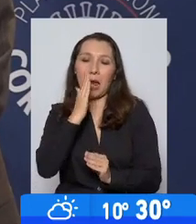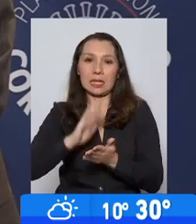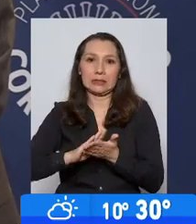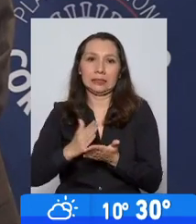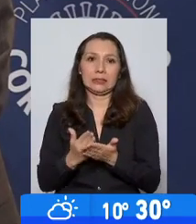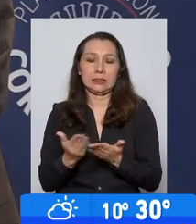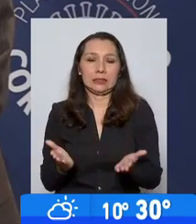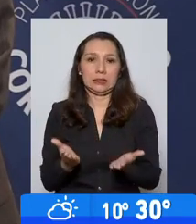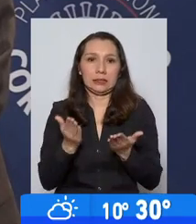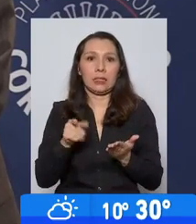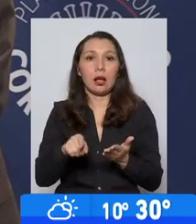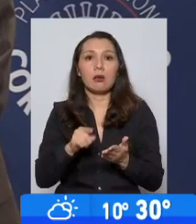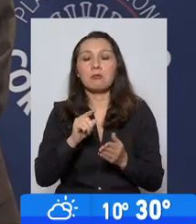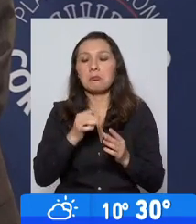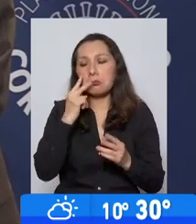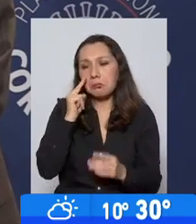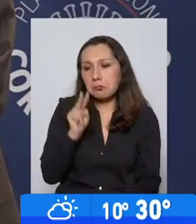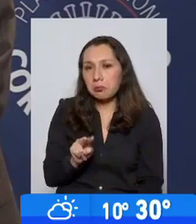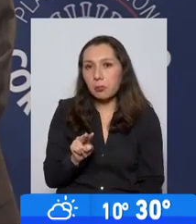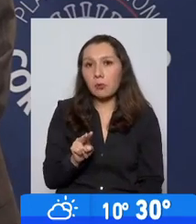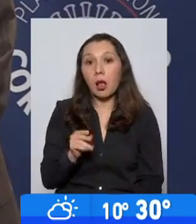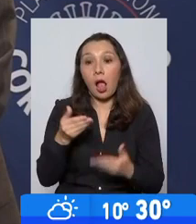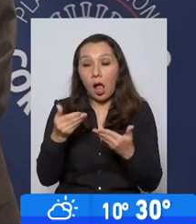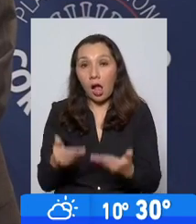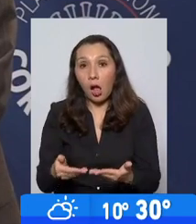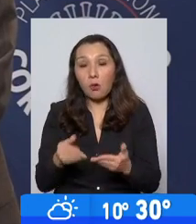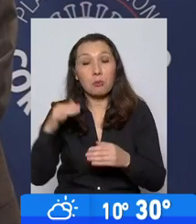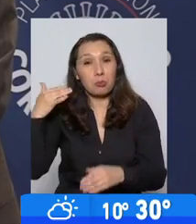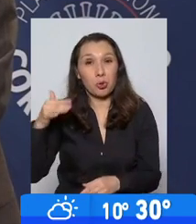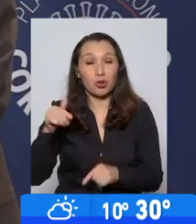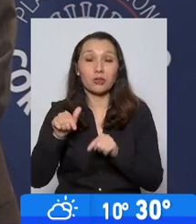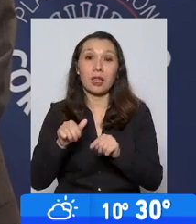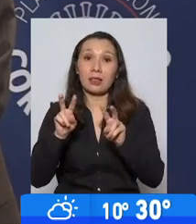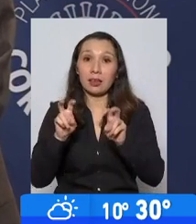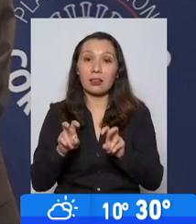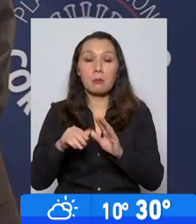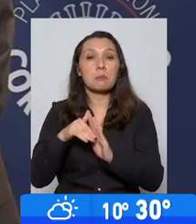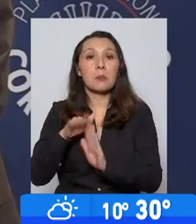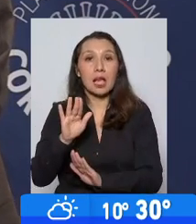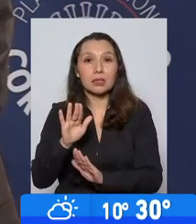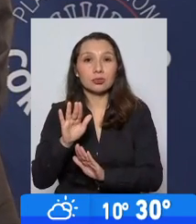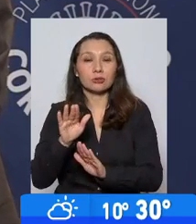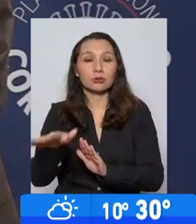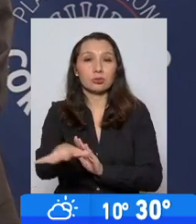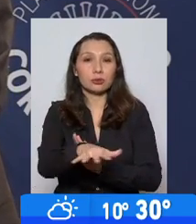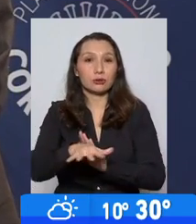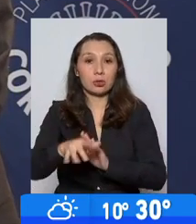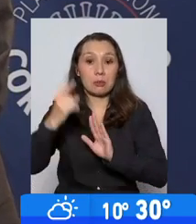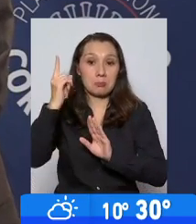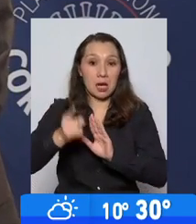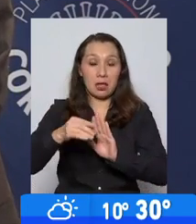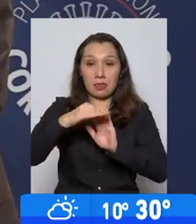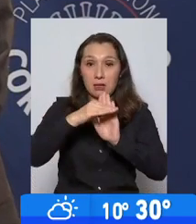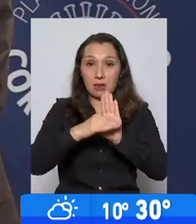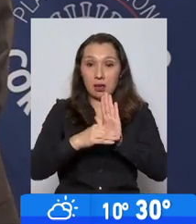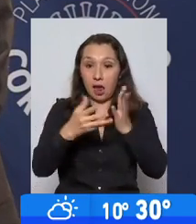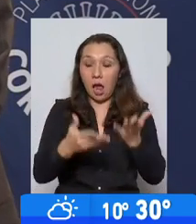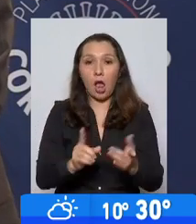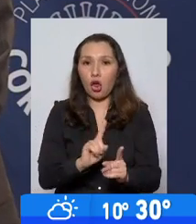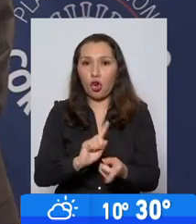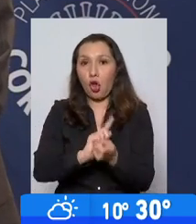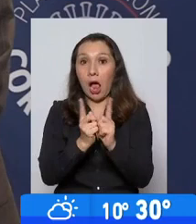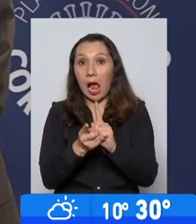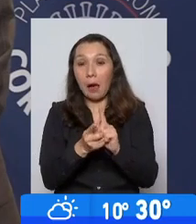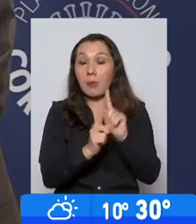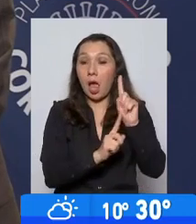mejorando, de manera tal que en lo relevante, la mayoría de las medidas que existen hoy día no